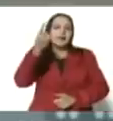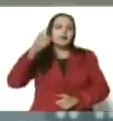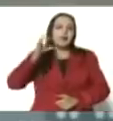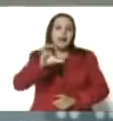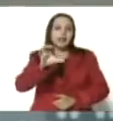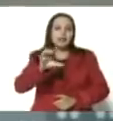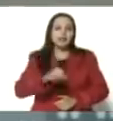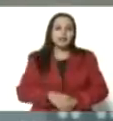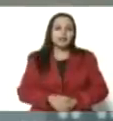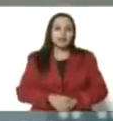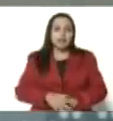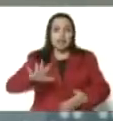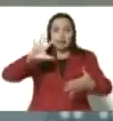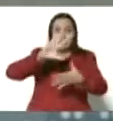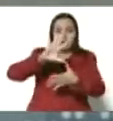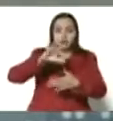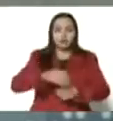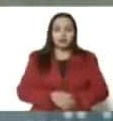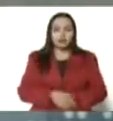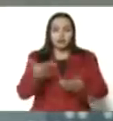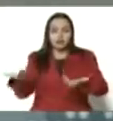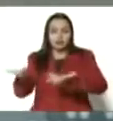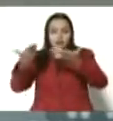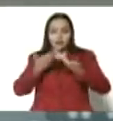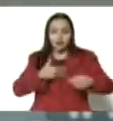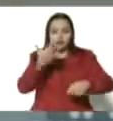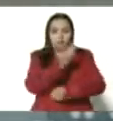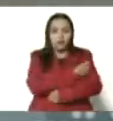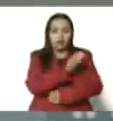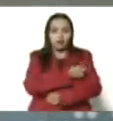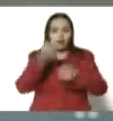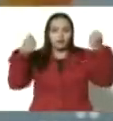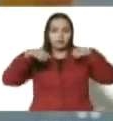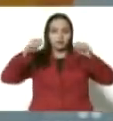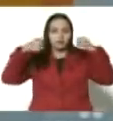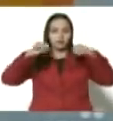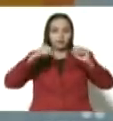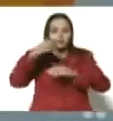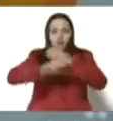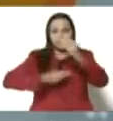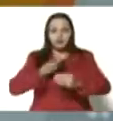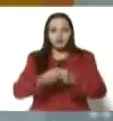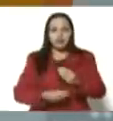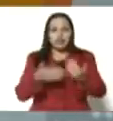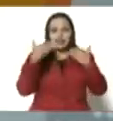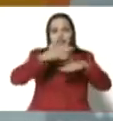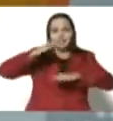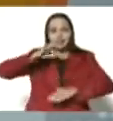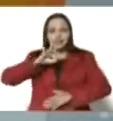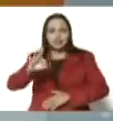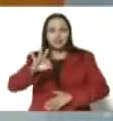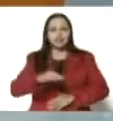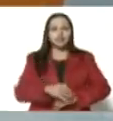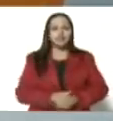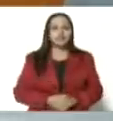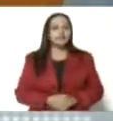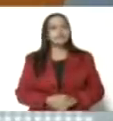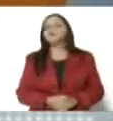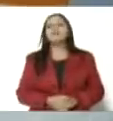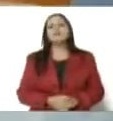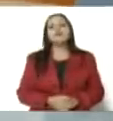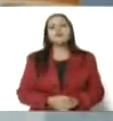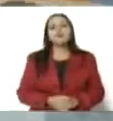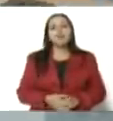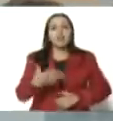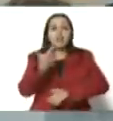del hemisferio en recibir la vacuna para participar en la fase 3 de los ensayos clínicos de la